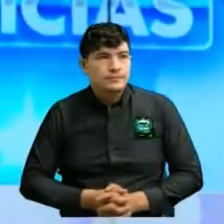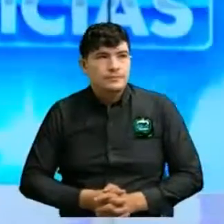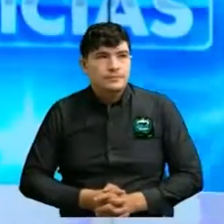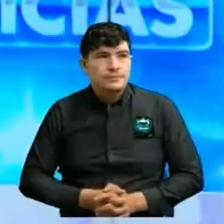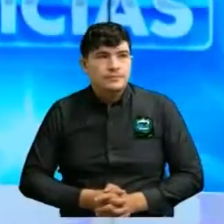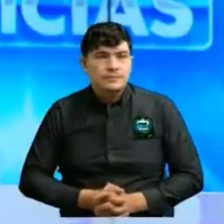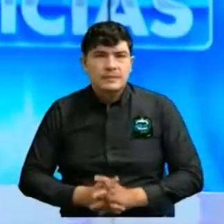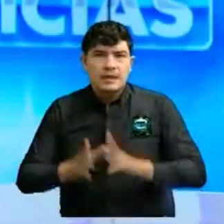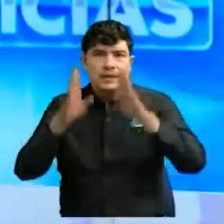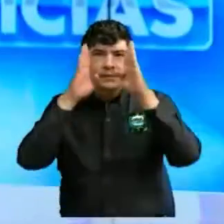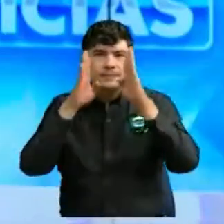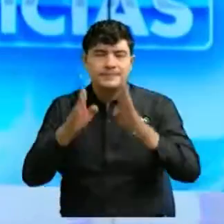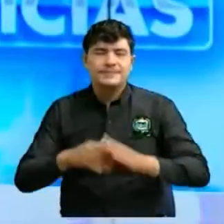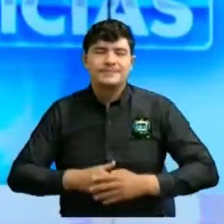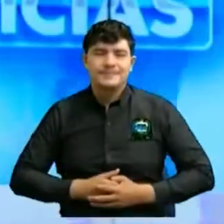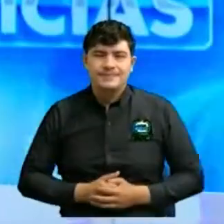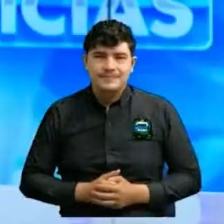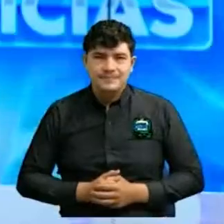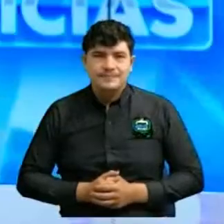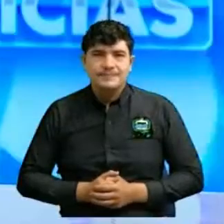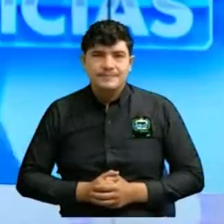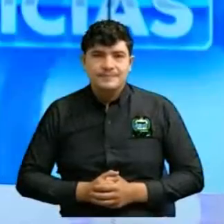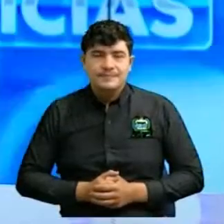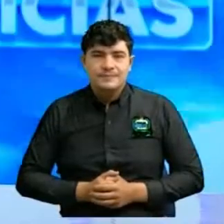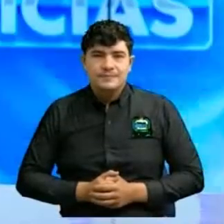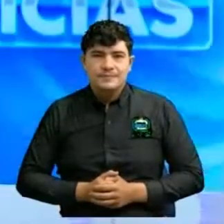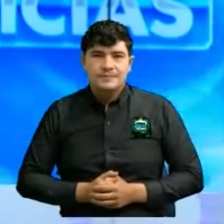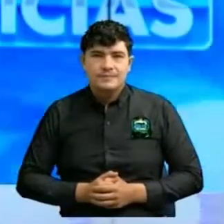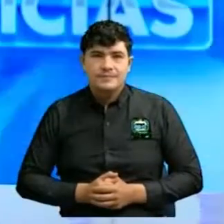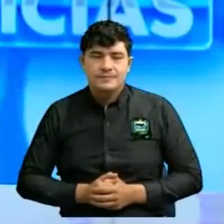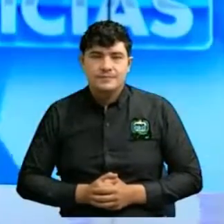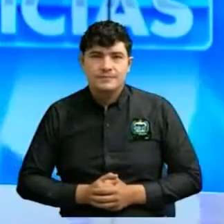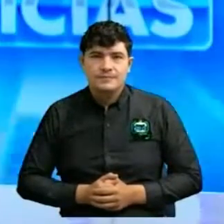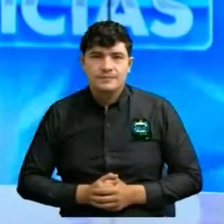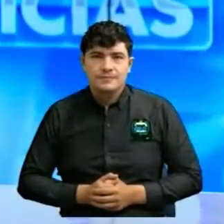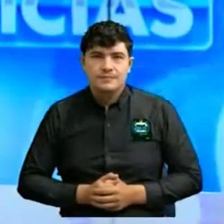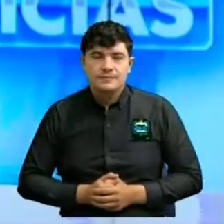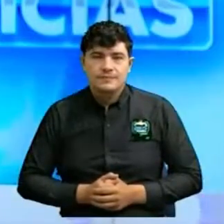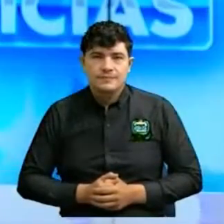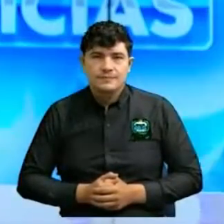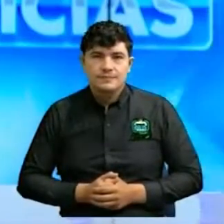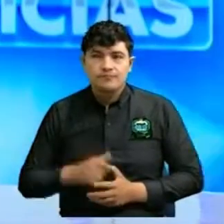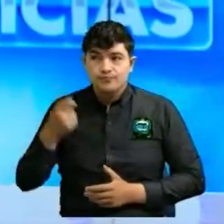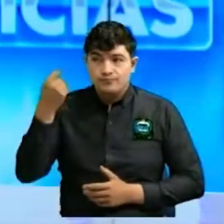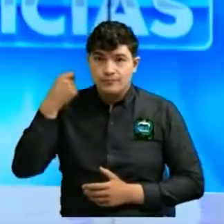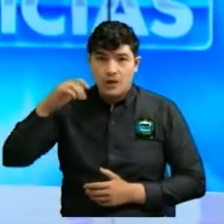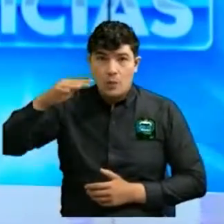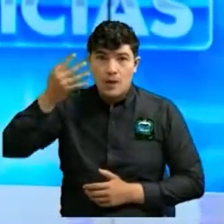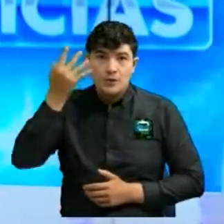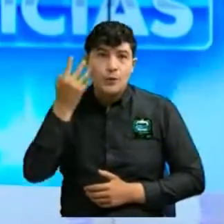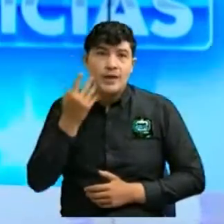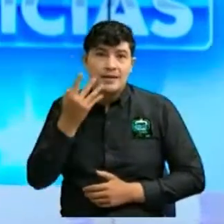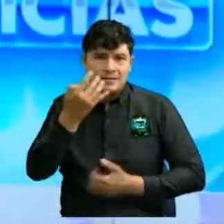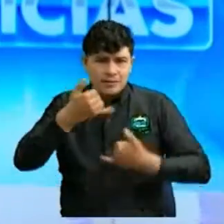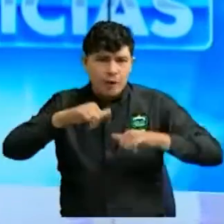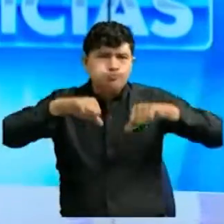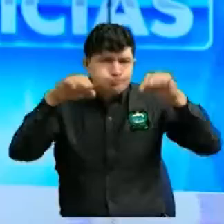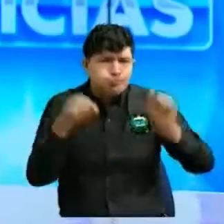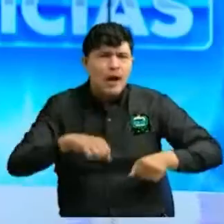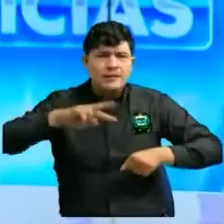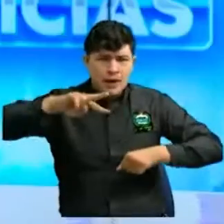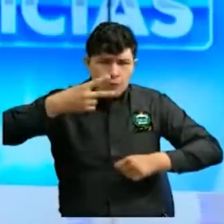a tan sólo cuatro días de haberse habilitado por decreto en la segunda etapa de la vacunación contra el kiel 19 el departamento de santander